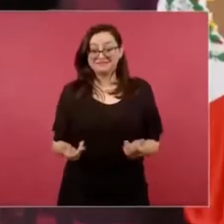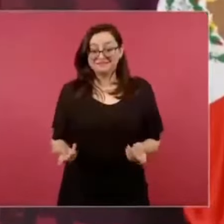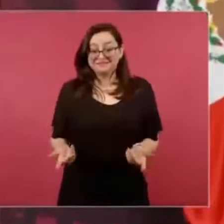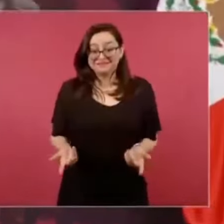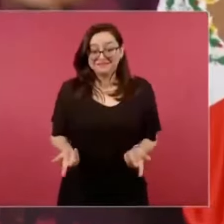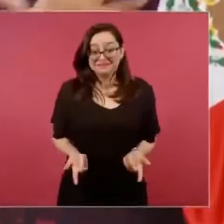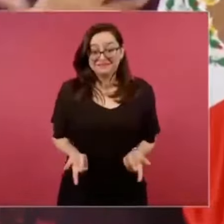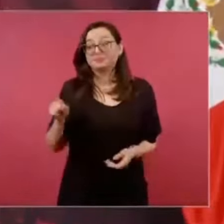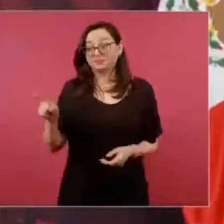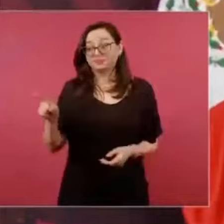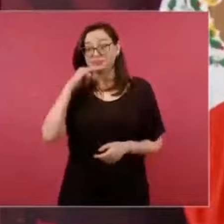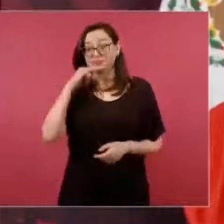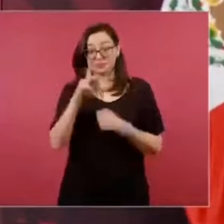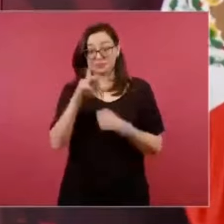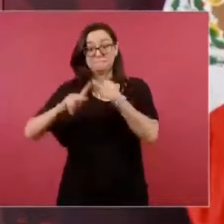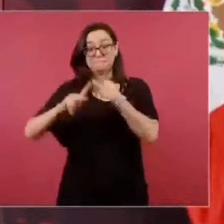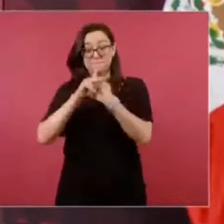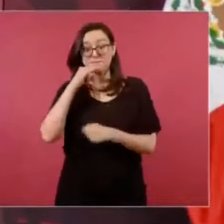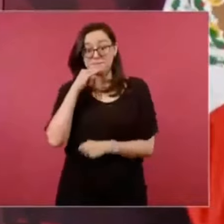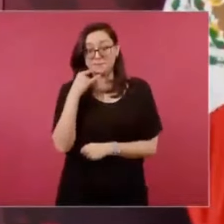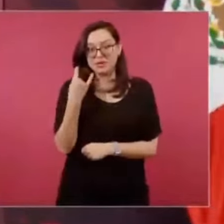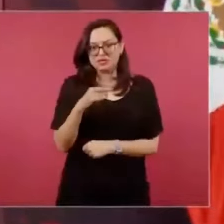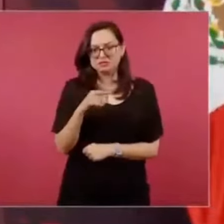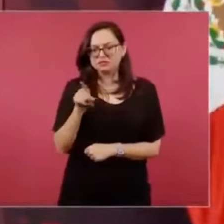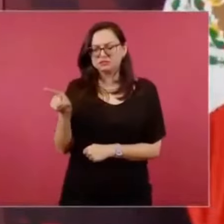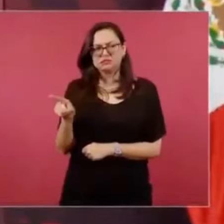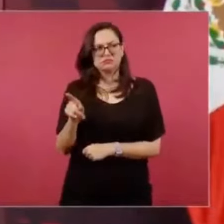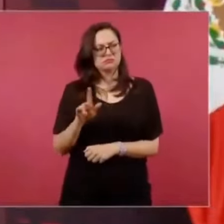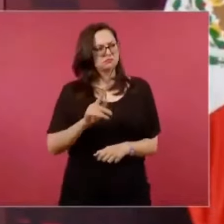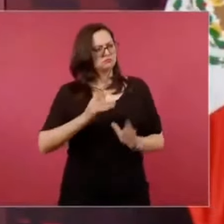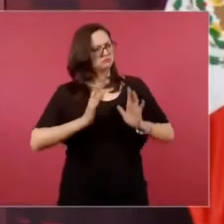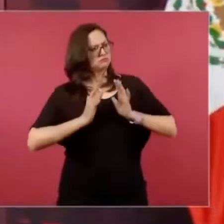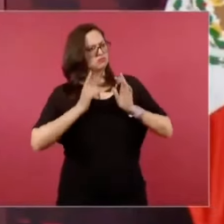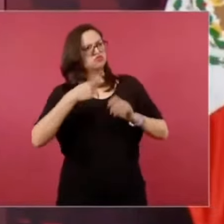que en las casillas no habían soldados.